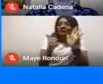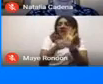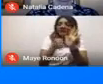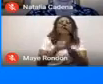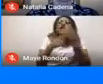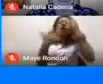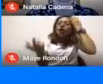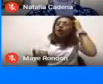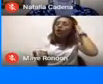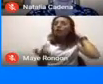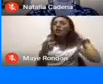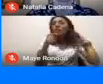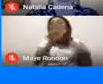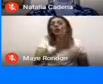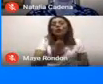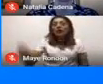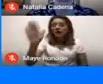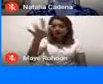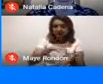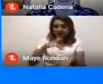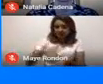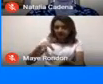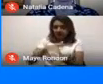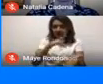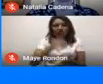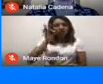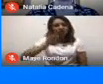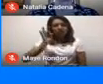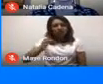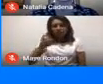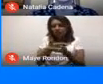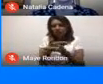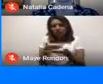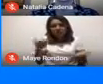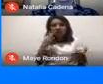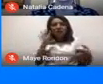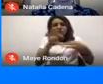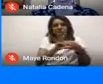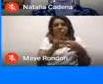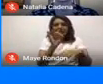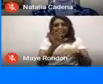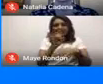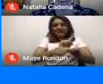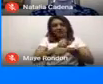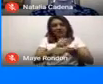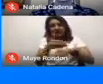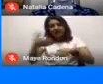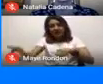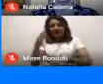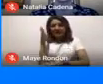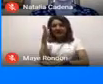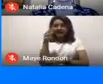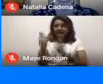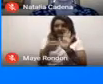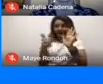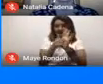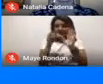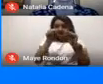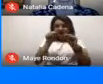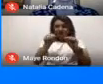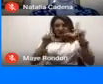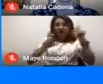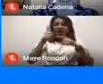del link de asistencia, que se encuentra siempre principalmente anclado 15 minutos después de que empieza la cátedra, y para los que no